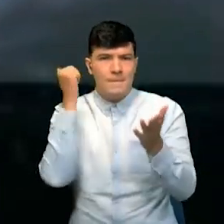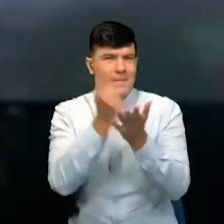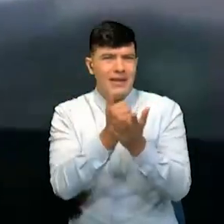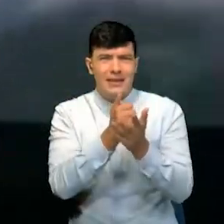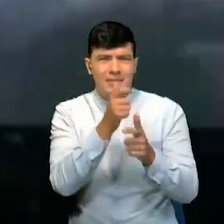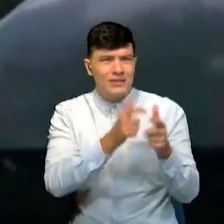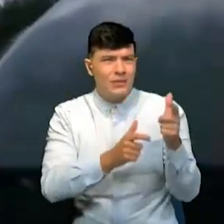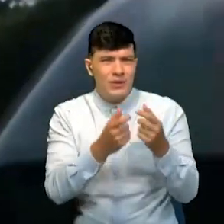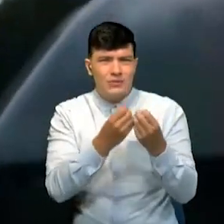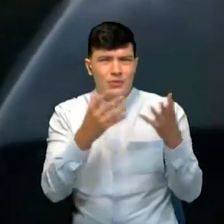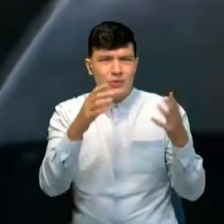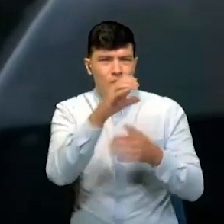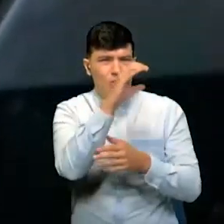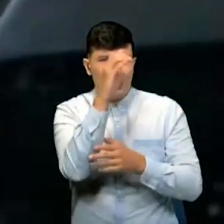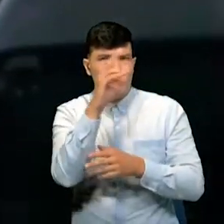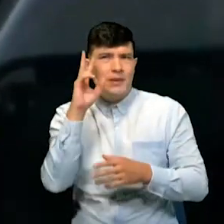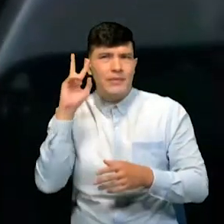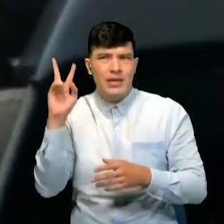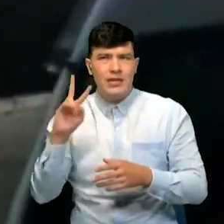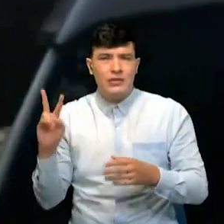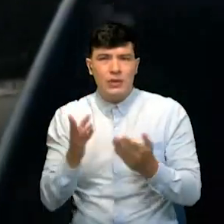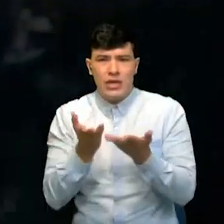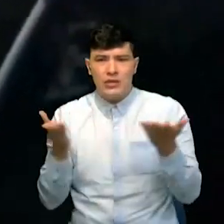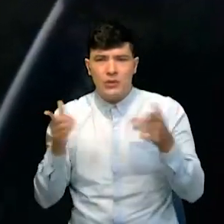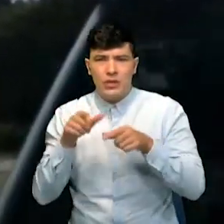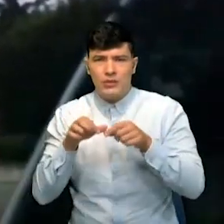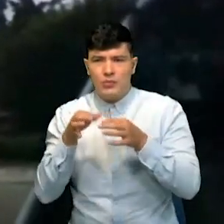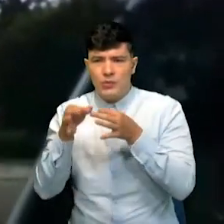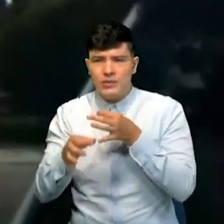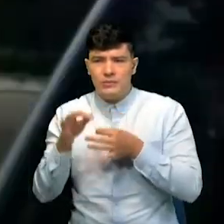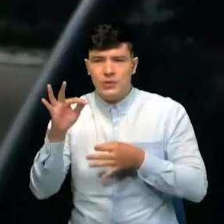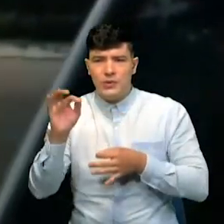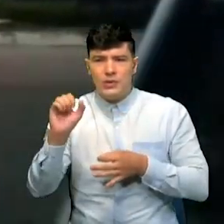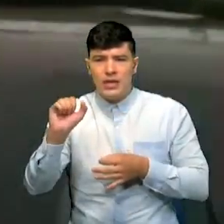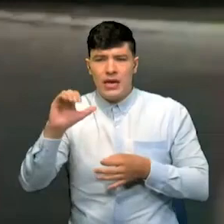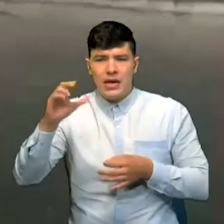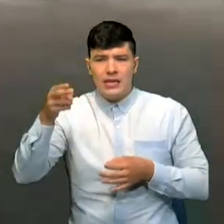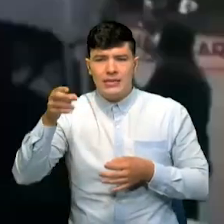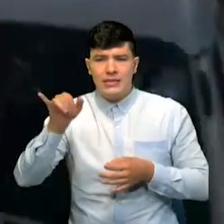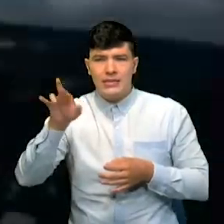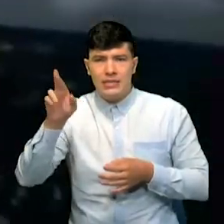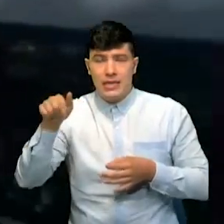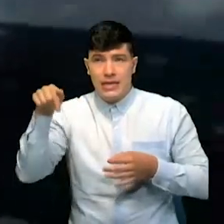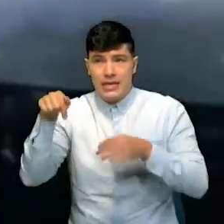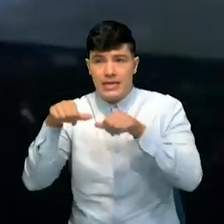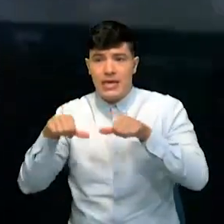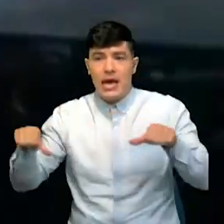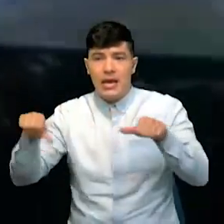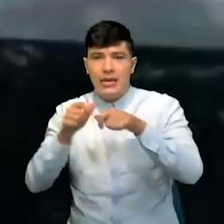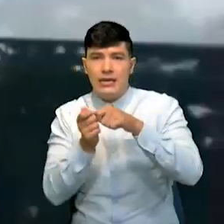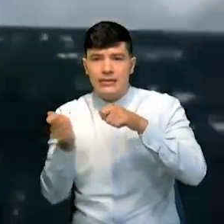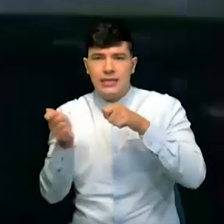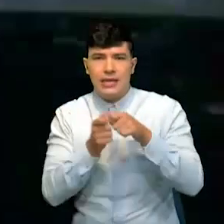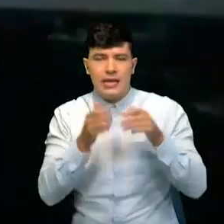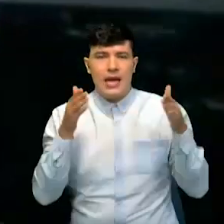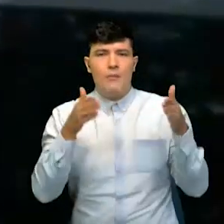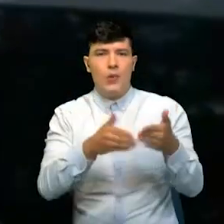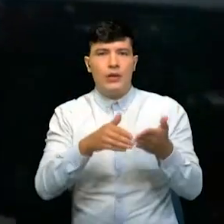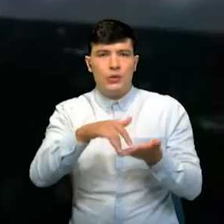frontera colombo-venezolana, específicamente en el estado Táchira, muy cerca al sector de Puerto